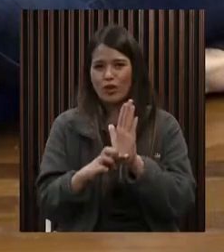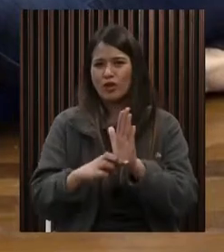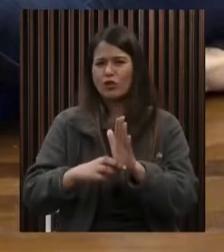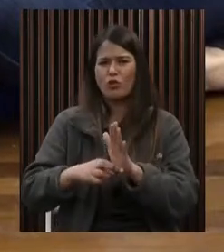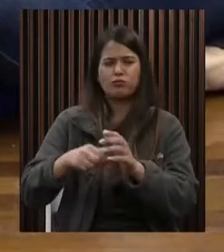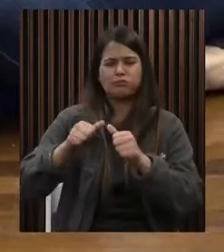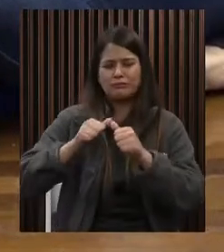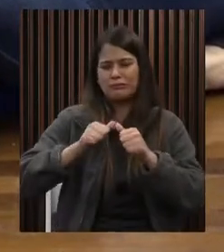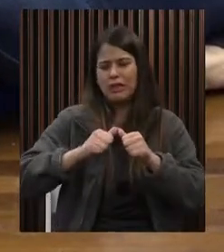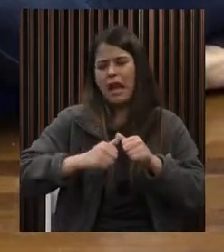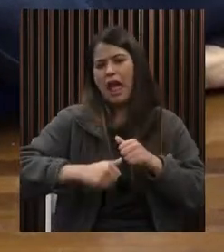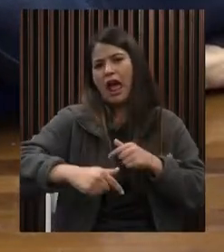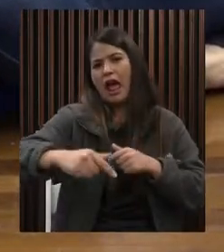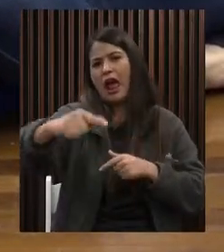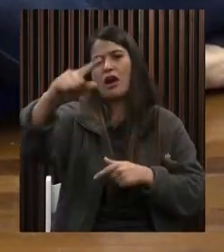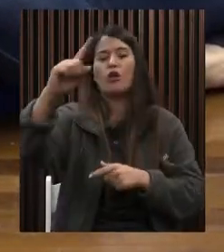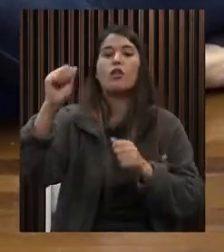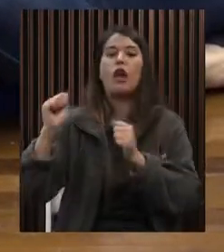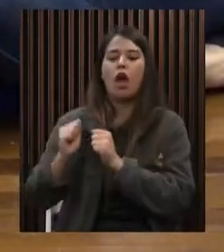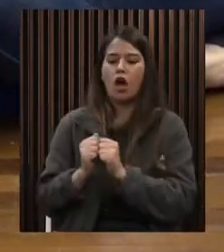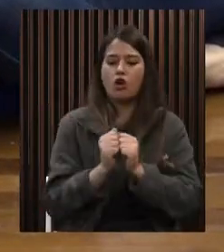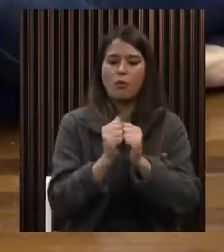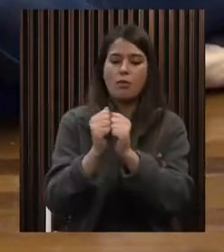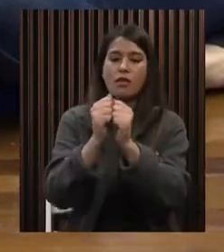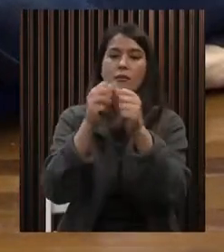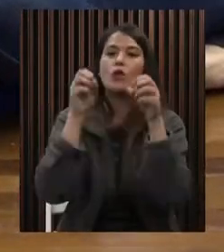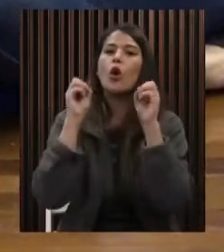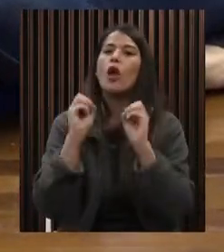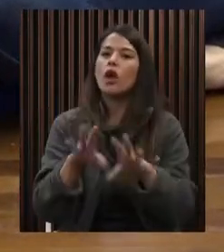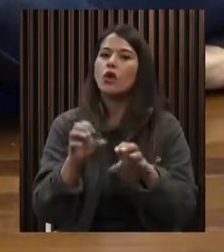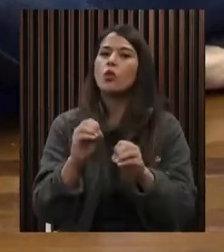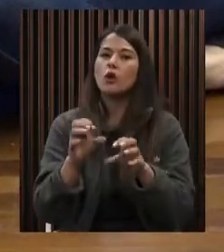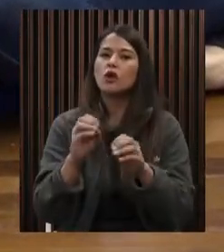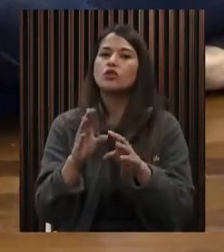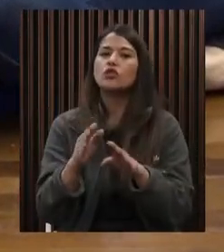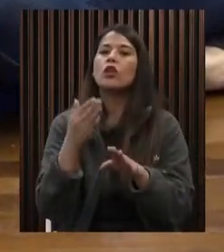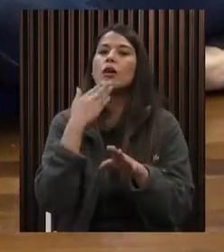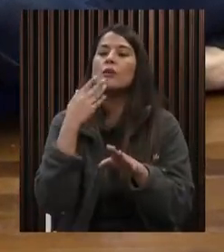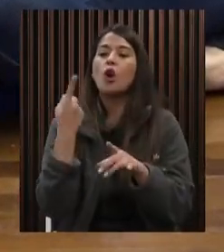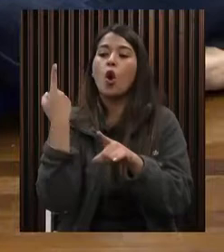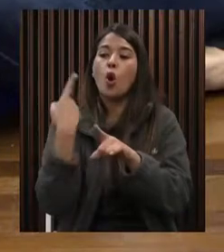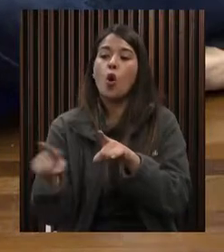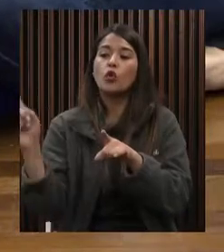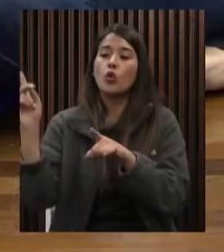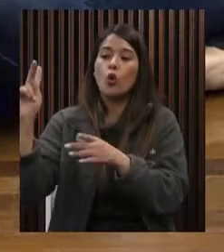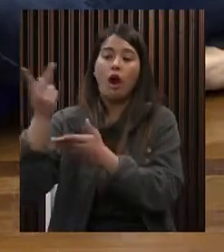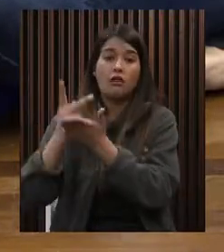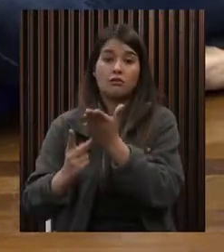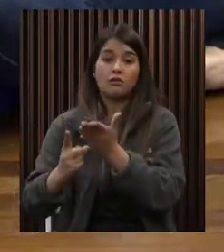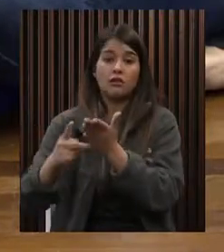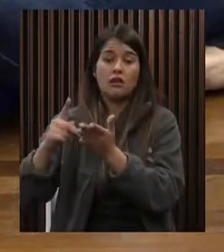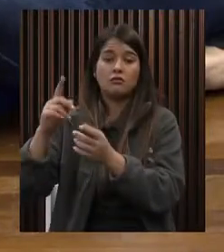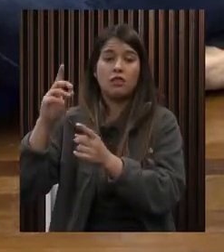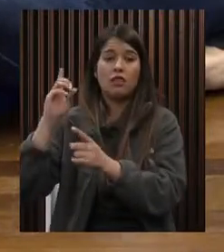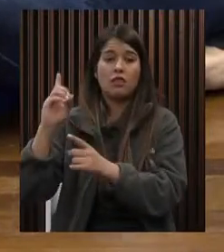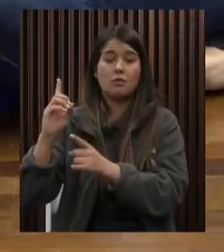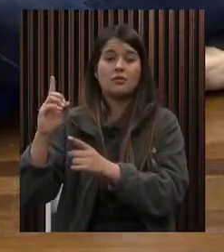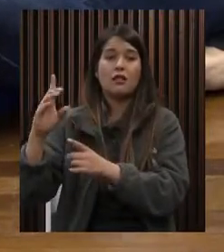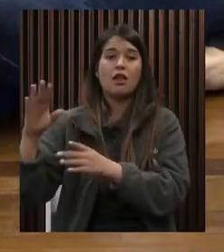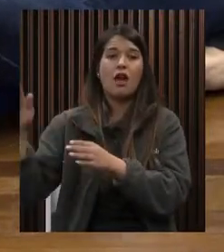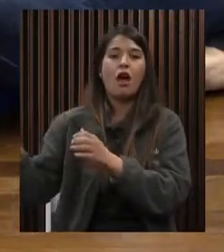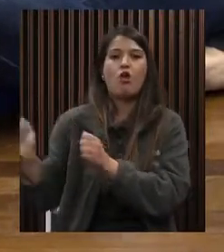largo, de acompañamiento desde educación y con otros artistas, a estos artistas con discapacidad, pero va a estar